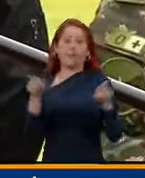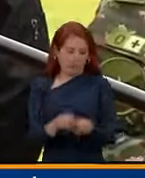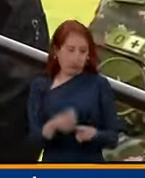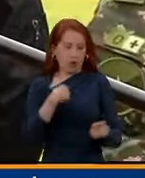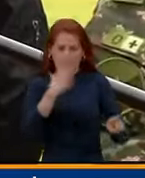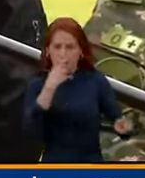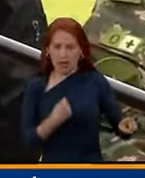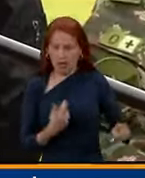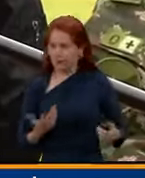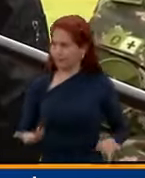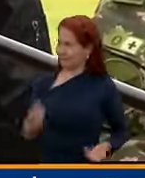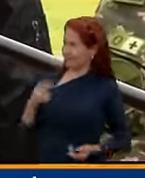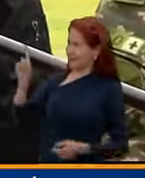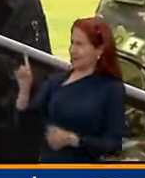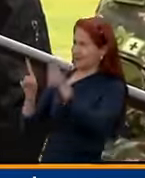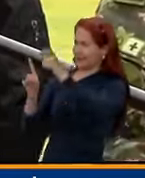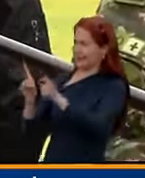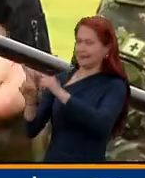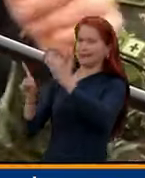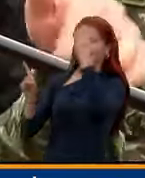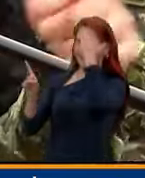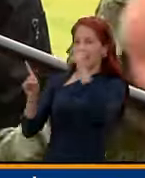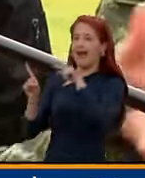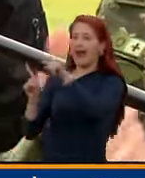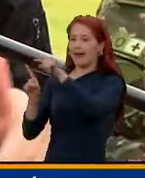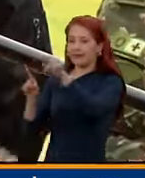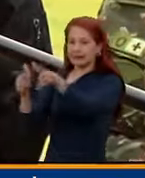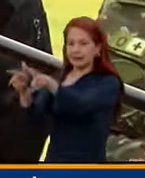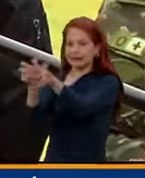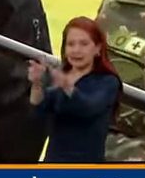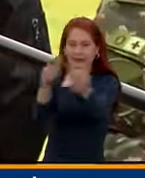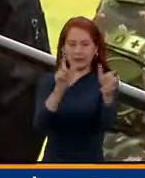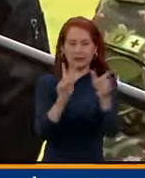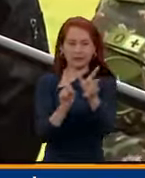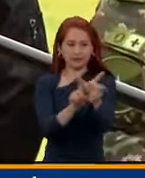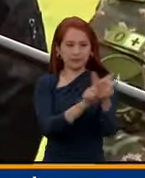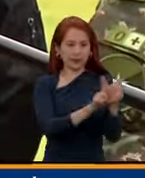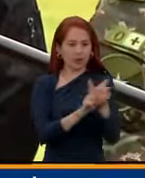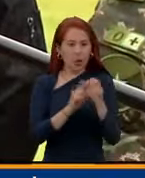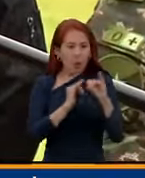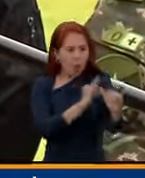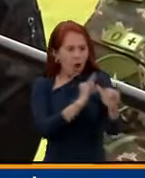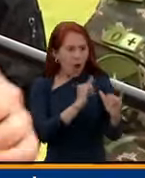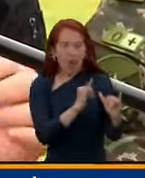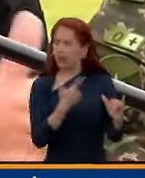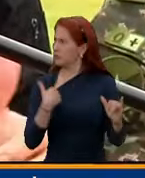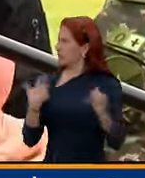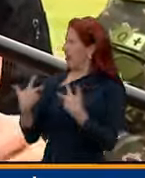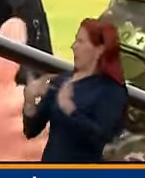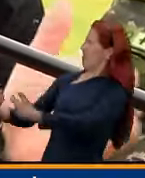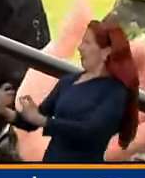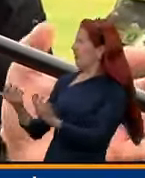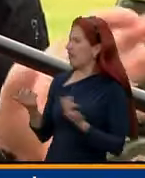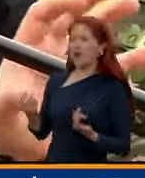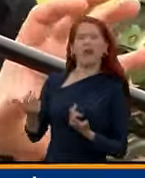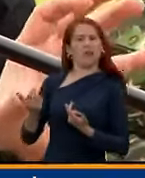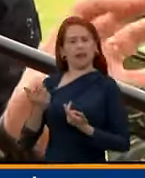Una vez se tuvo conocimiento de que estaba tratando de extorsionar a otra persona de la misma institución,